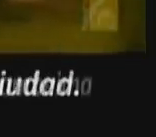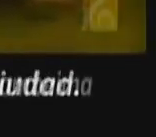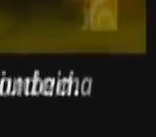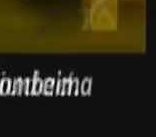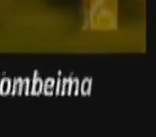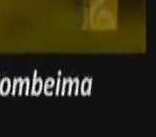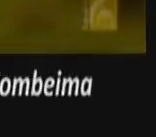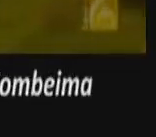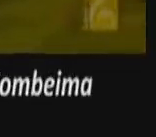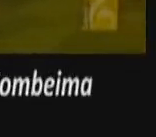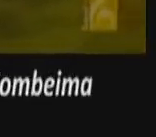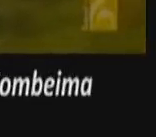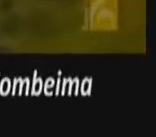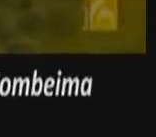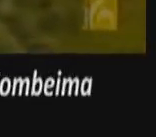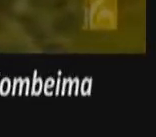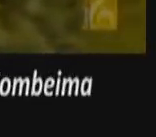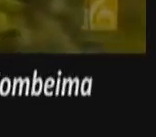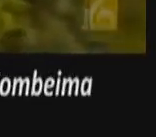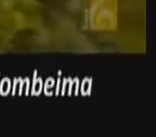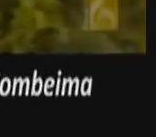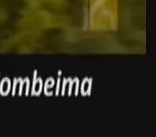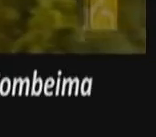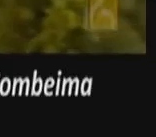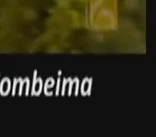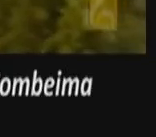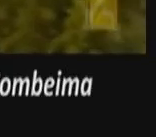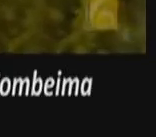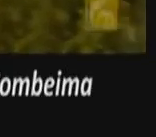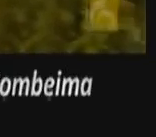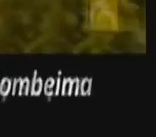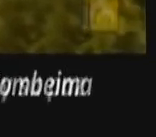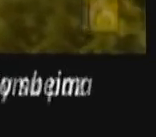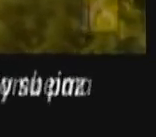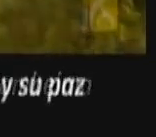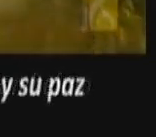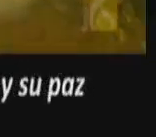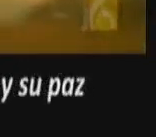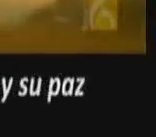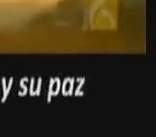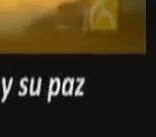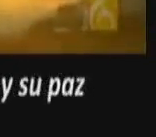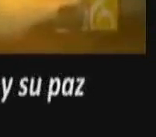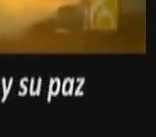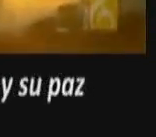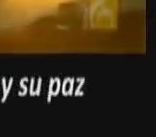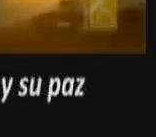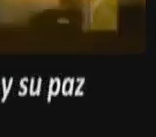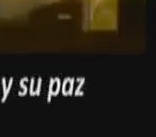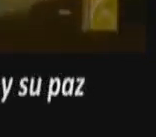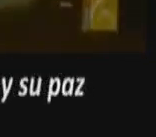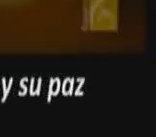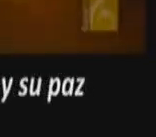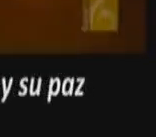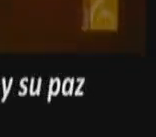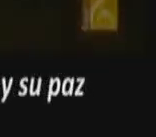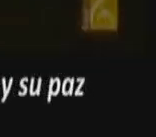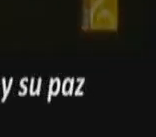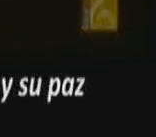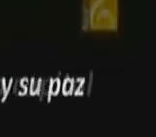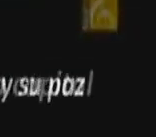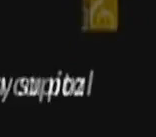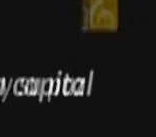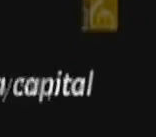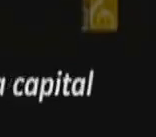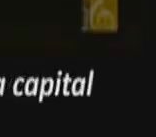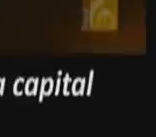ciudad. Canto de ternura que rude al convenio, cantando alto de más historia y su